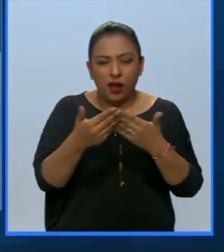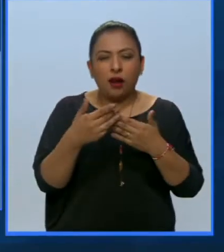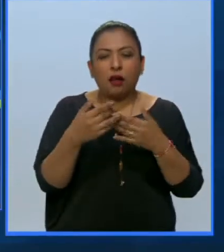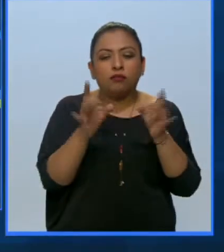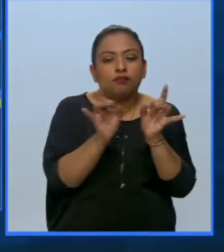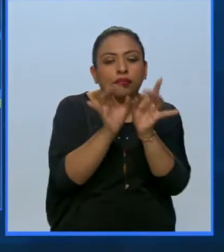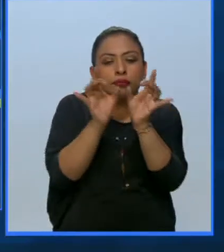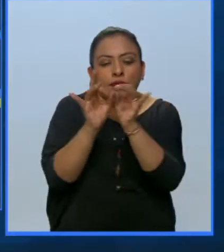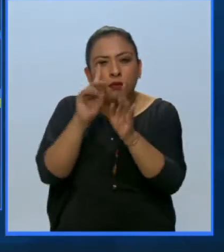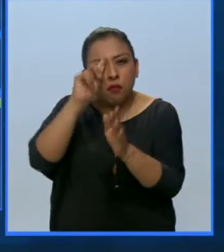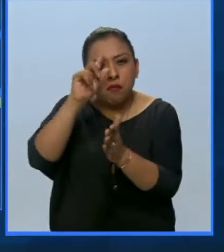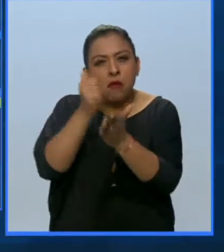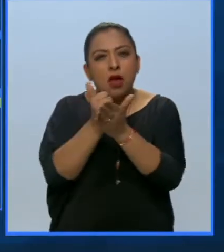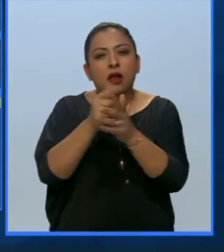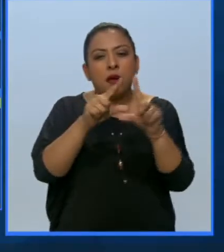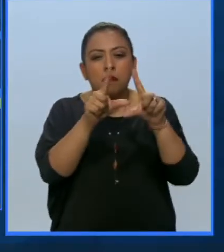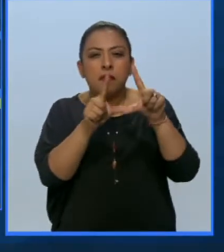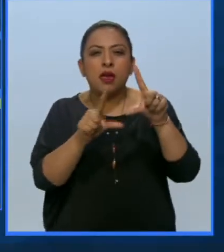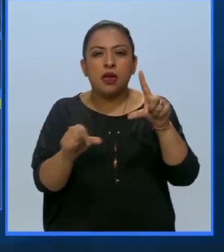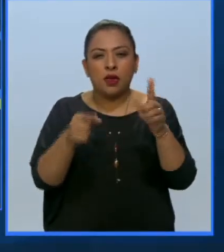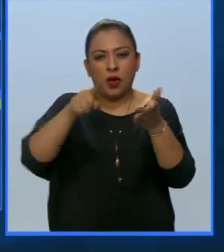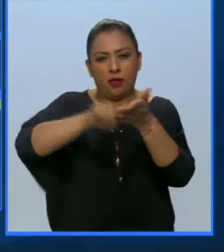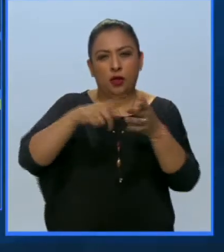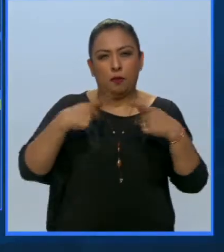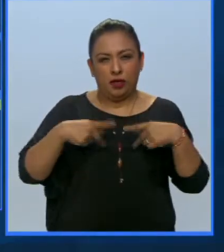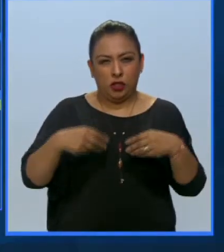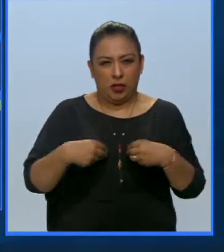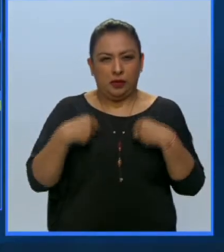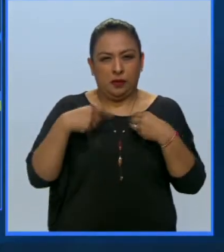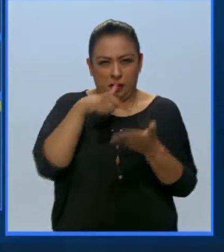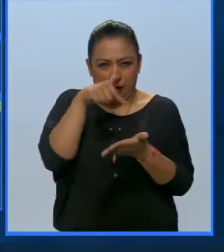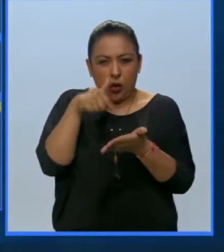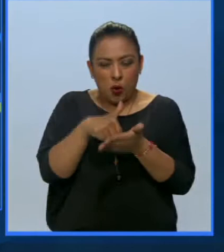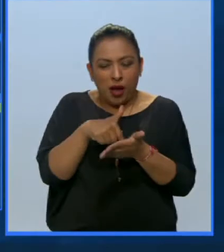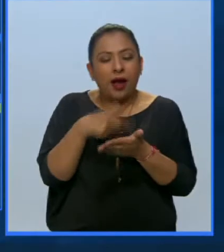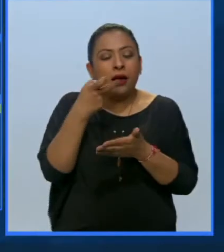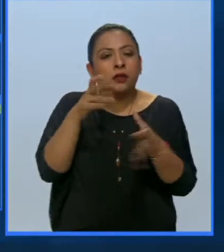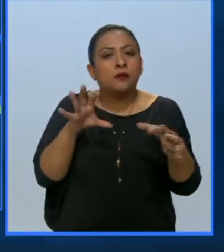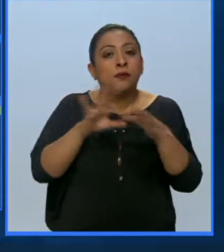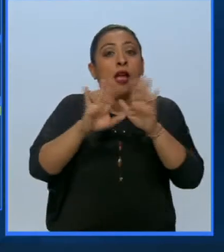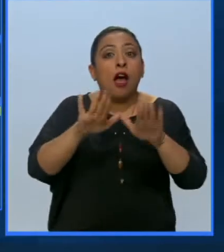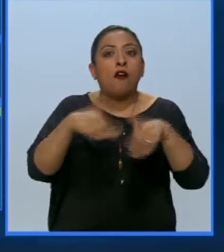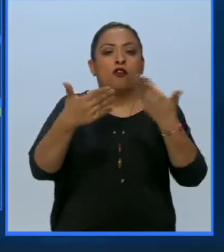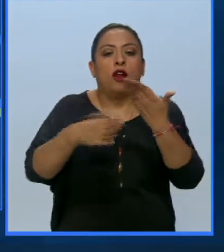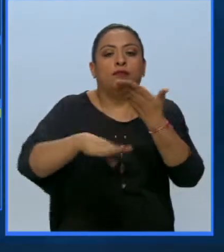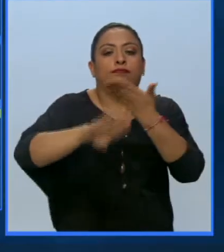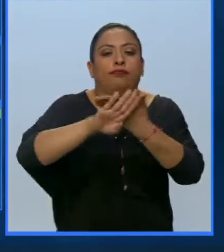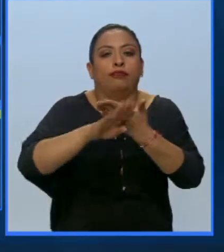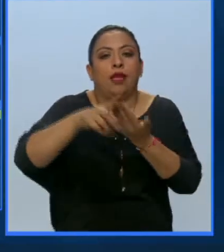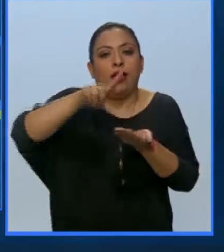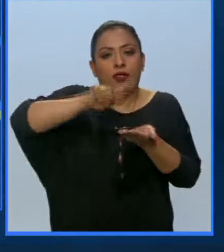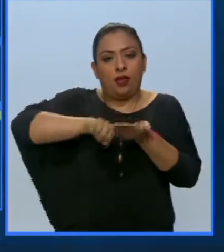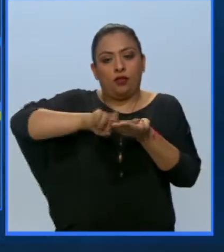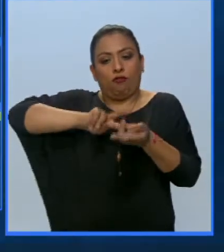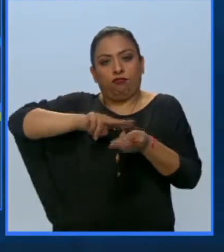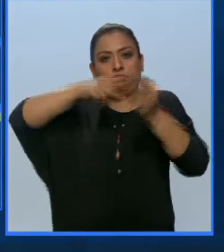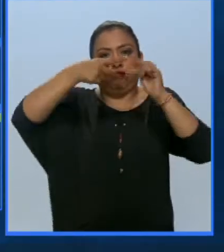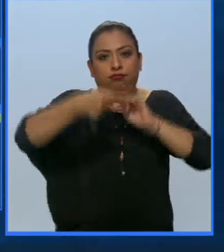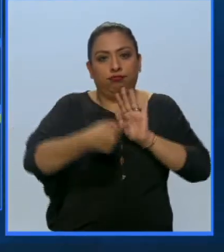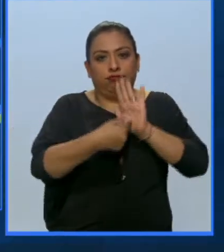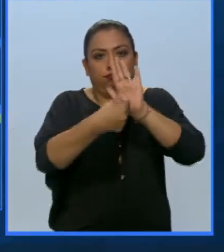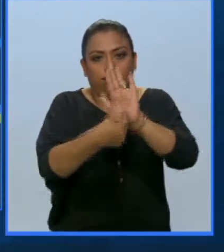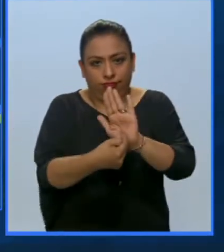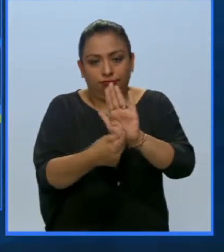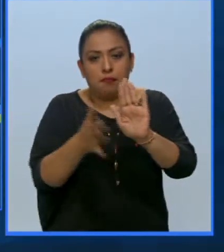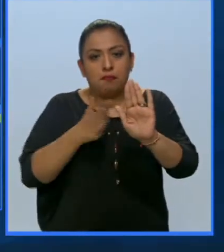que han marcado al país y que a través de la gente que habita este espacio es como el exterior afecta al interior y el interior muestra